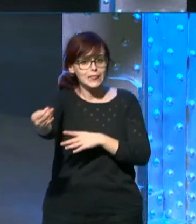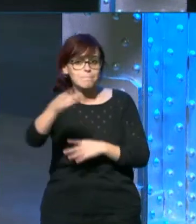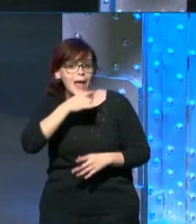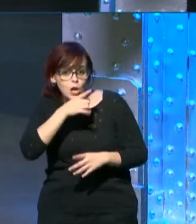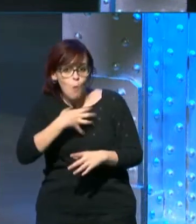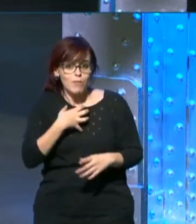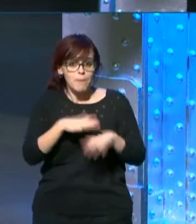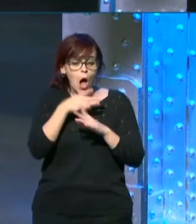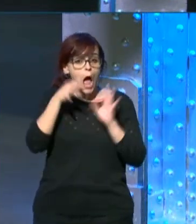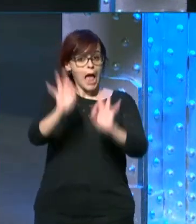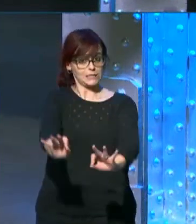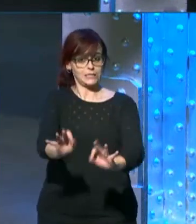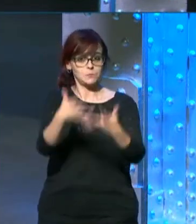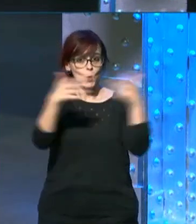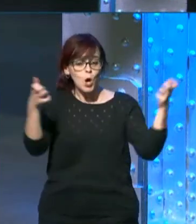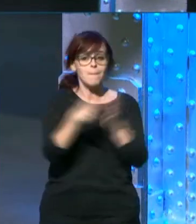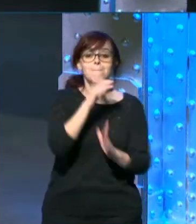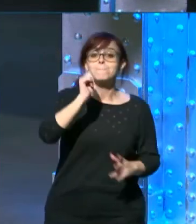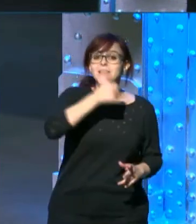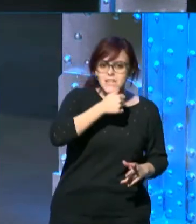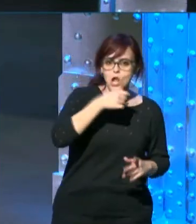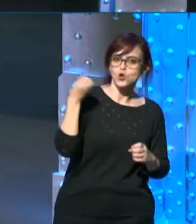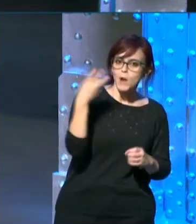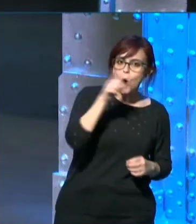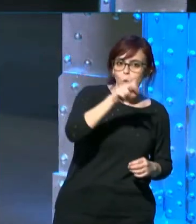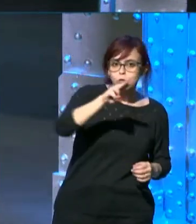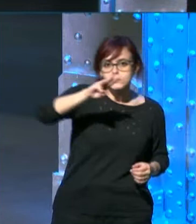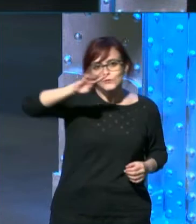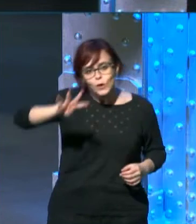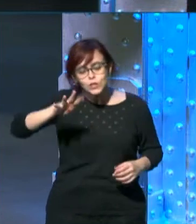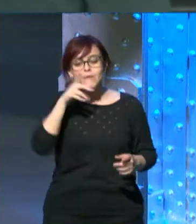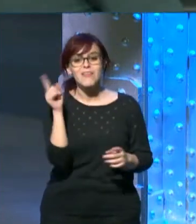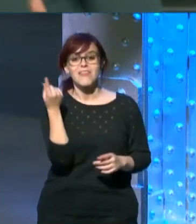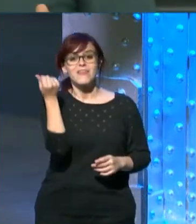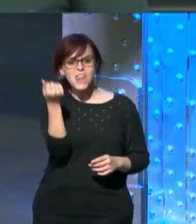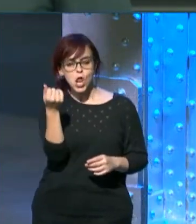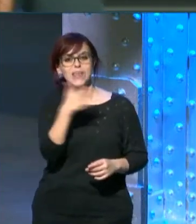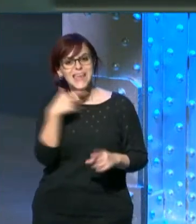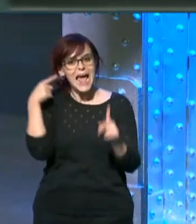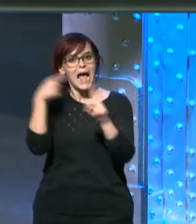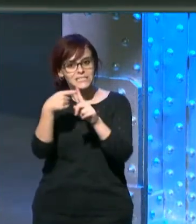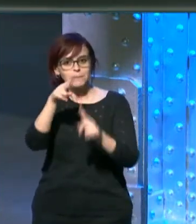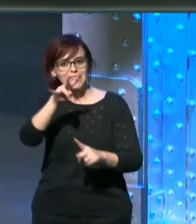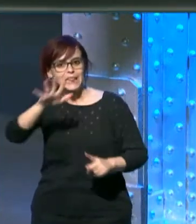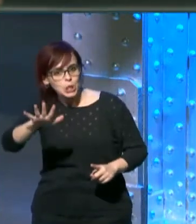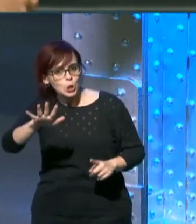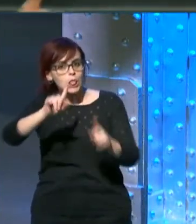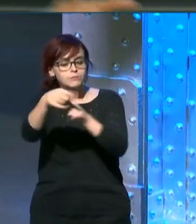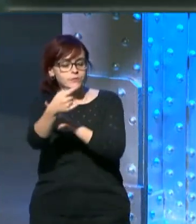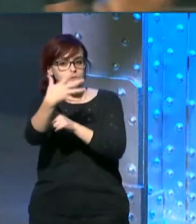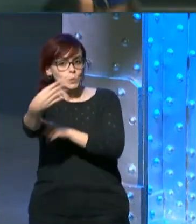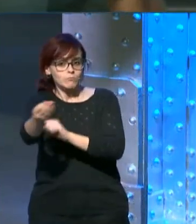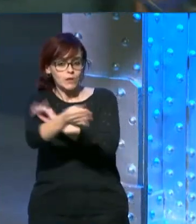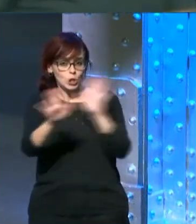dobles interpretaciones. Pones el PIN, que es este número, sacas el dinero, que es esta cantidad. Perfecto.